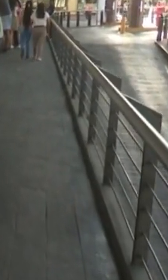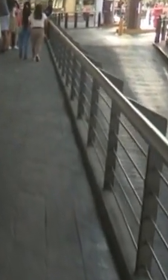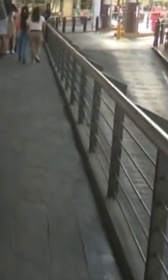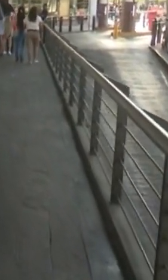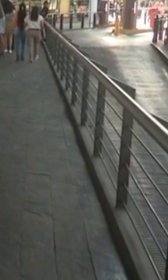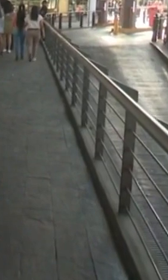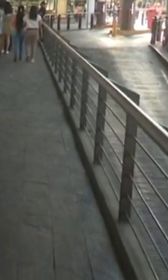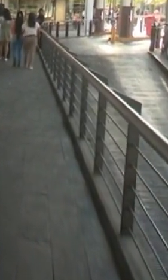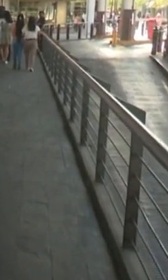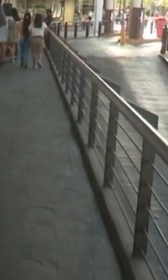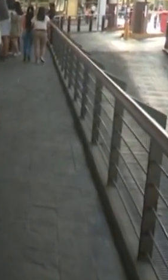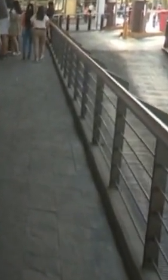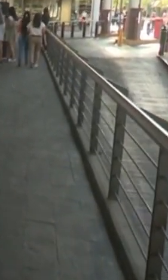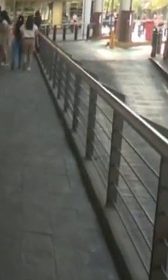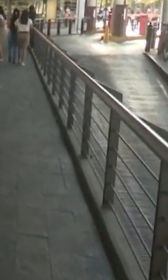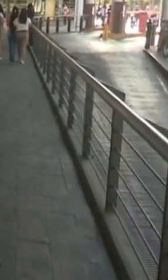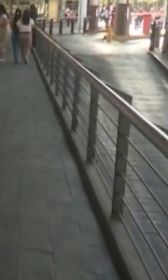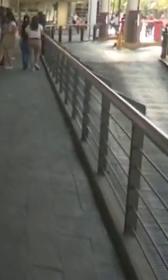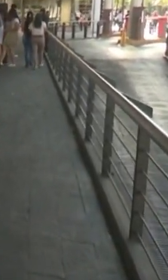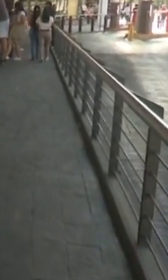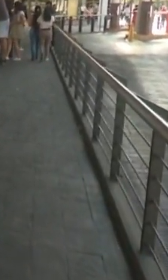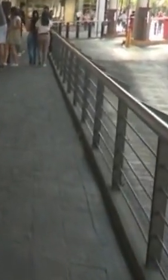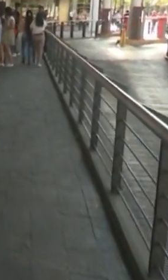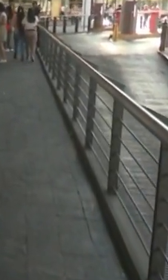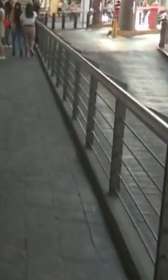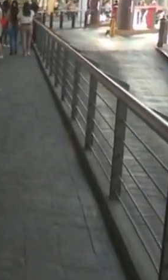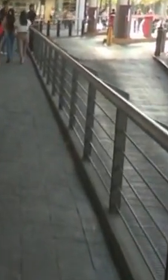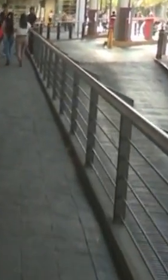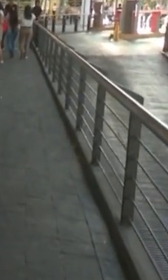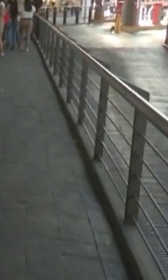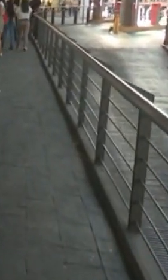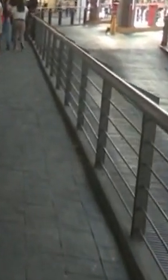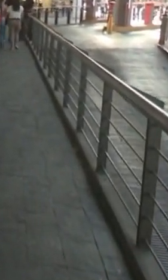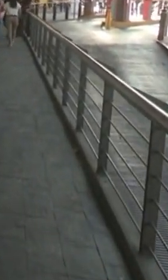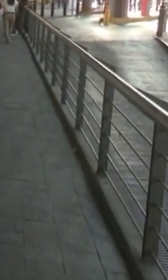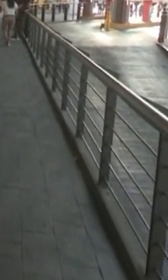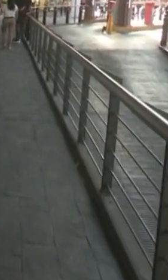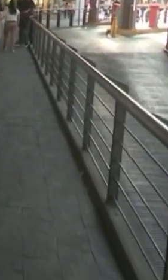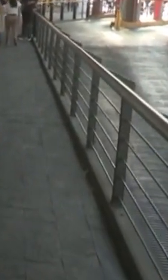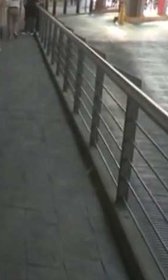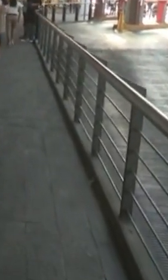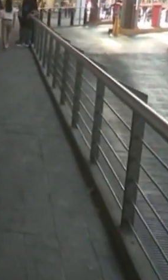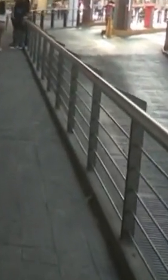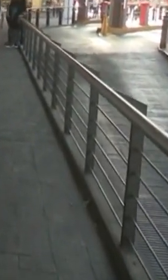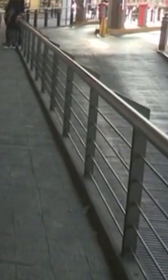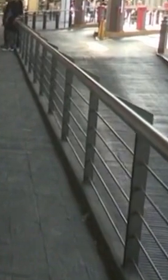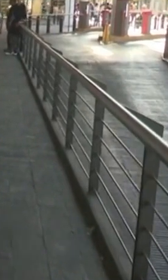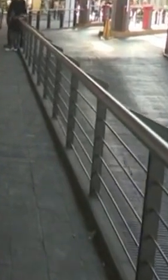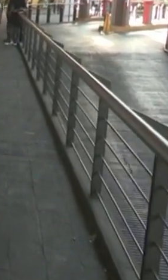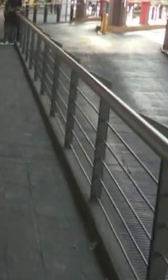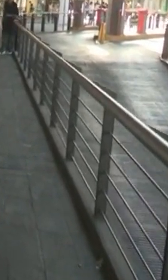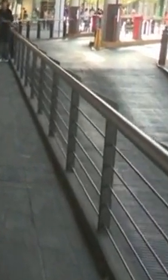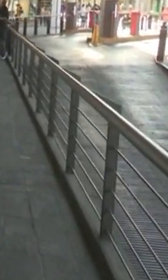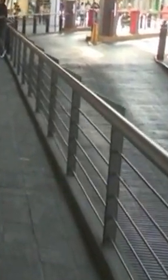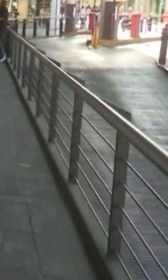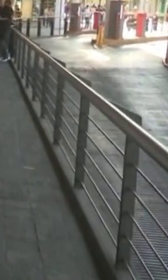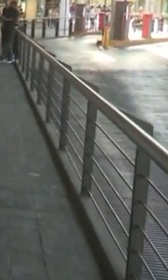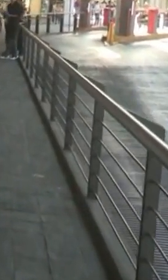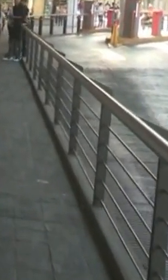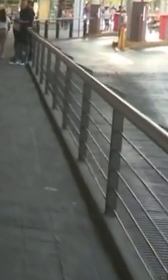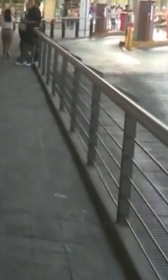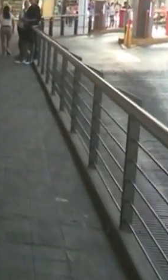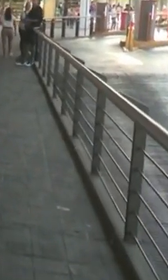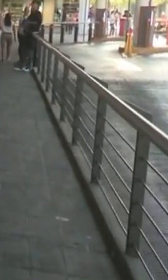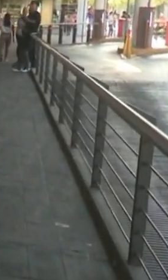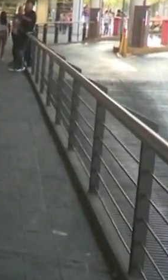alcalde aprovechó la mención del subsecretario de Salud este jueves en la conferencia matutina para lanzarle cuestionamientos sobre los datos oficiales de contagios,